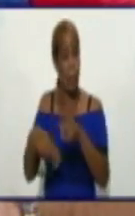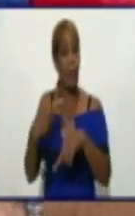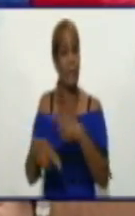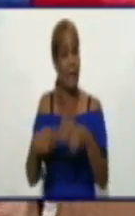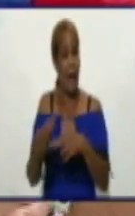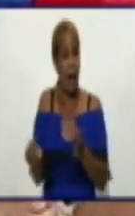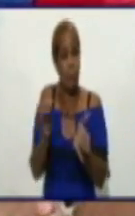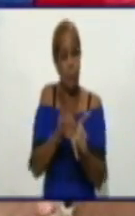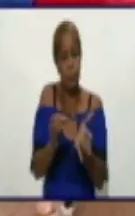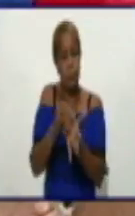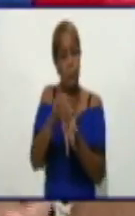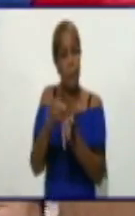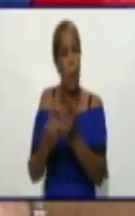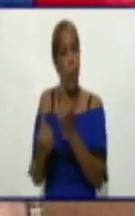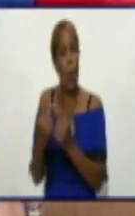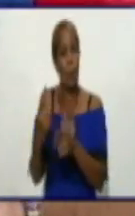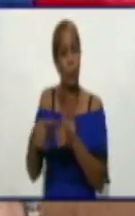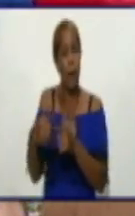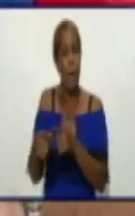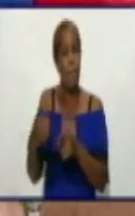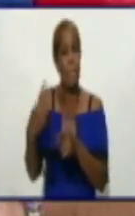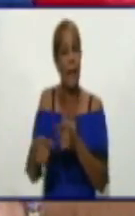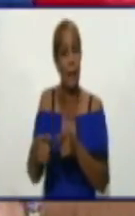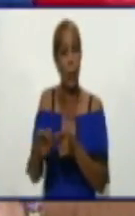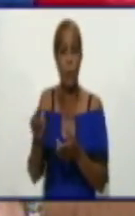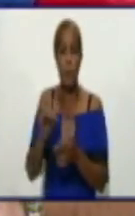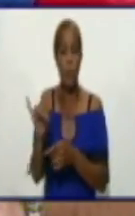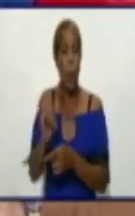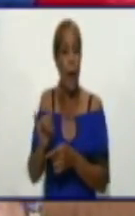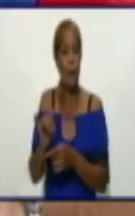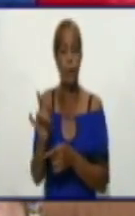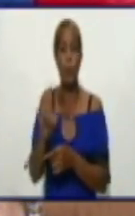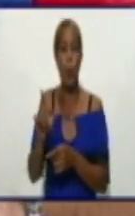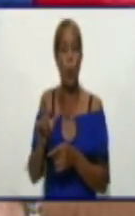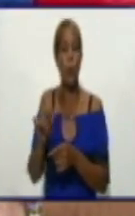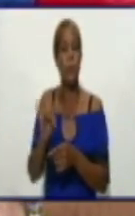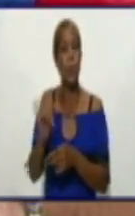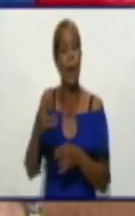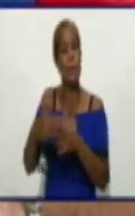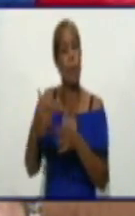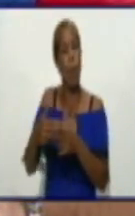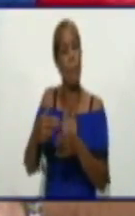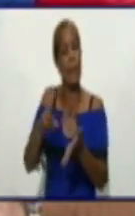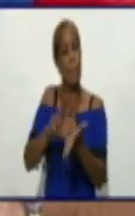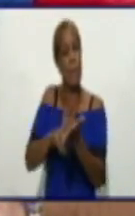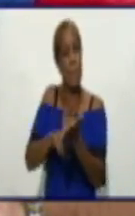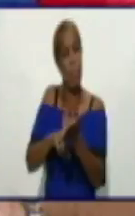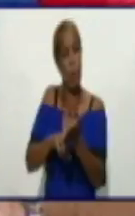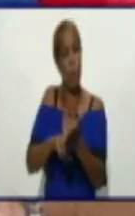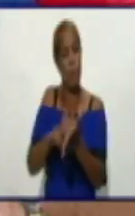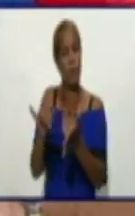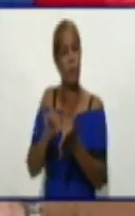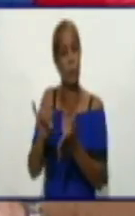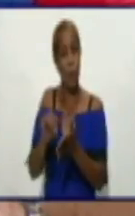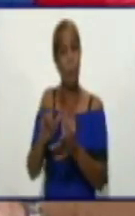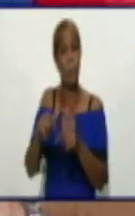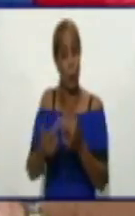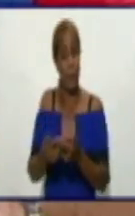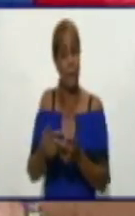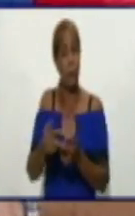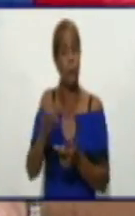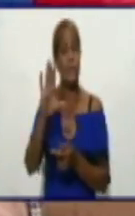está apto técnicamente y que no se asocia con ninguna de las marcas que nosotros tenemos hoy circulando en el país. Ese es el término Rikimbili que se utiliza,